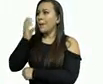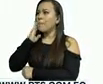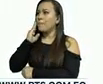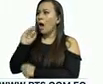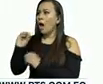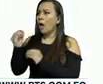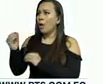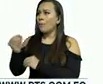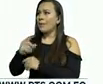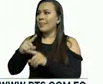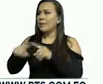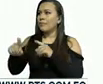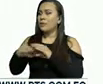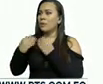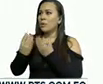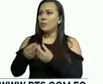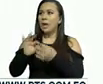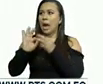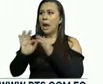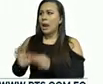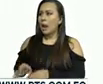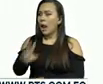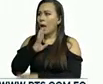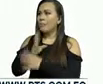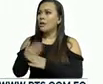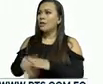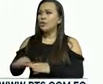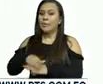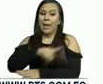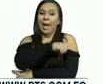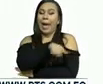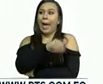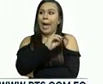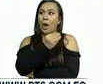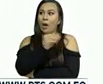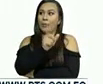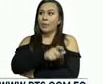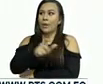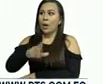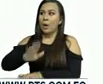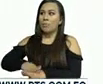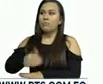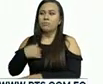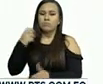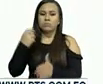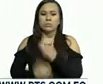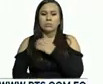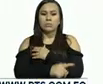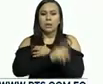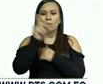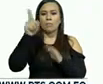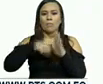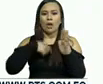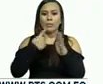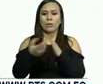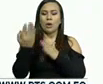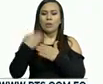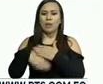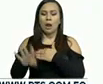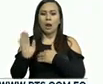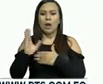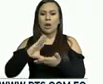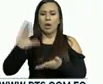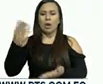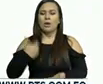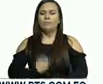en círculos restaurativos con respecto a las alumnas involucradas están dando las medidas disciplinarias del caso y